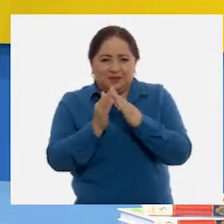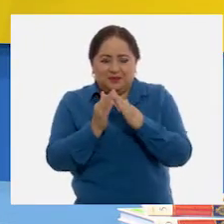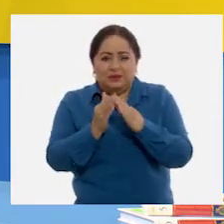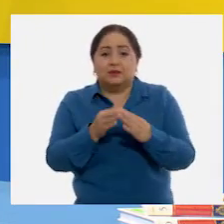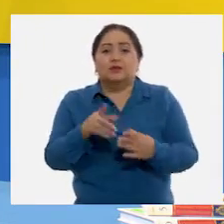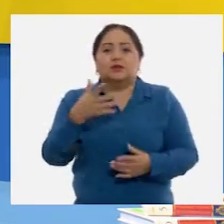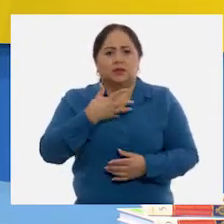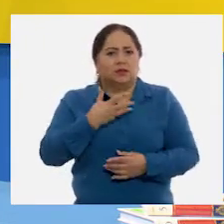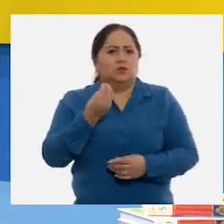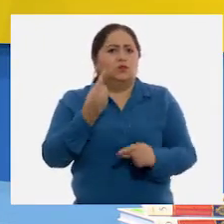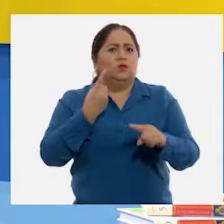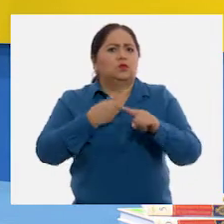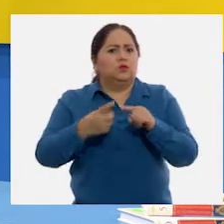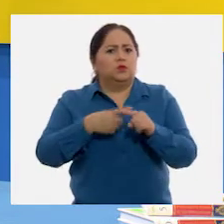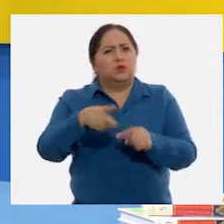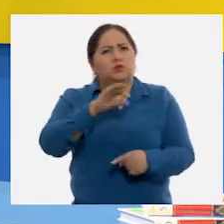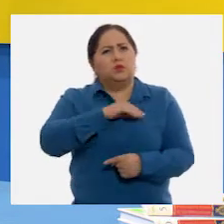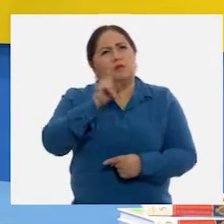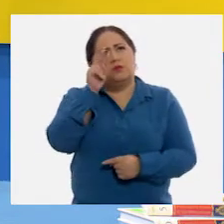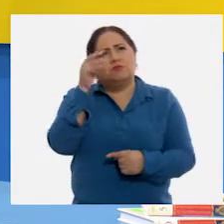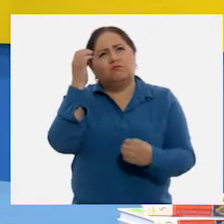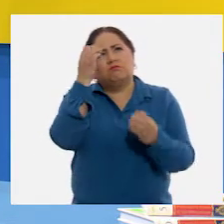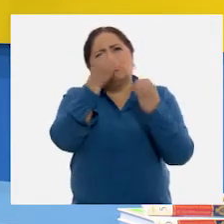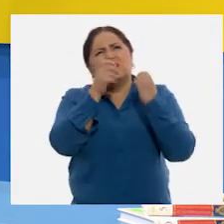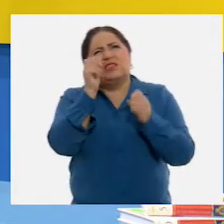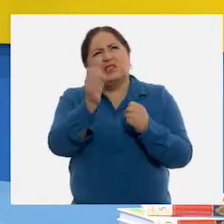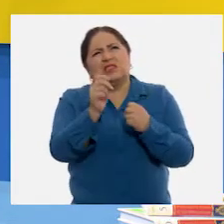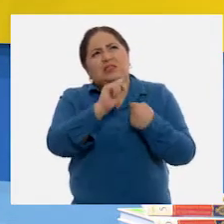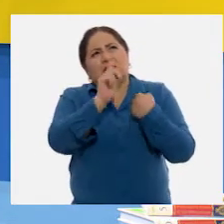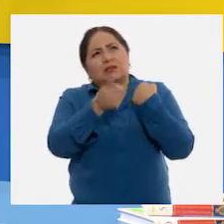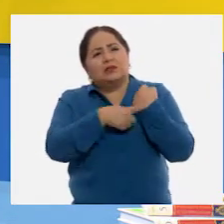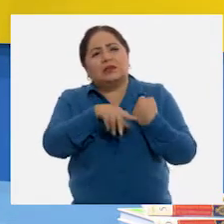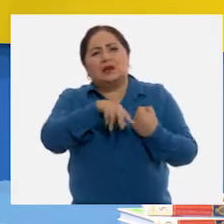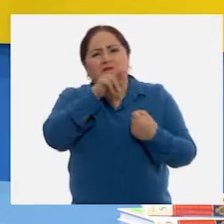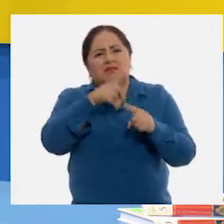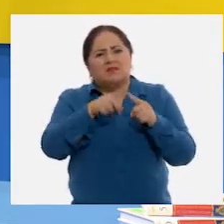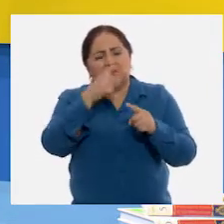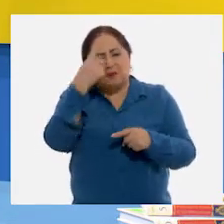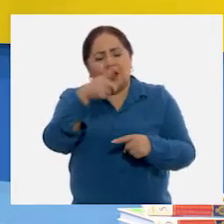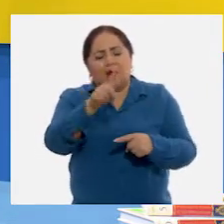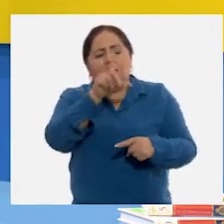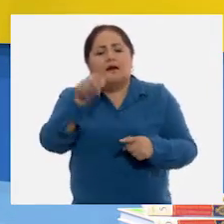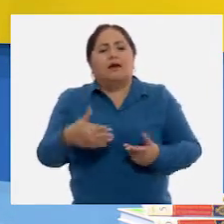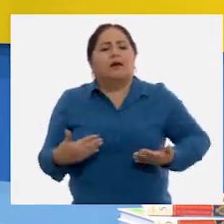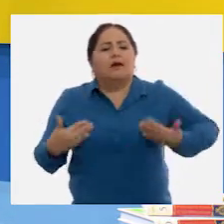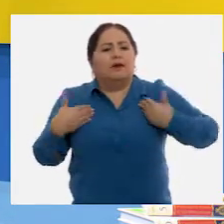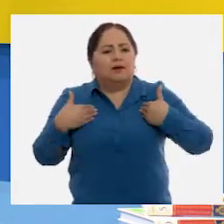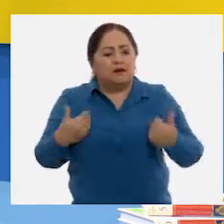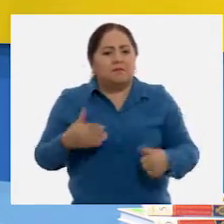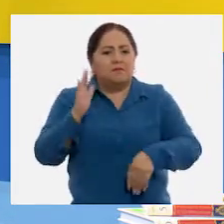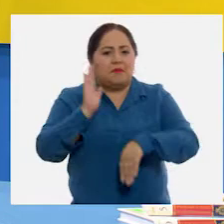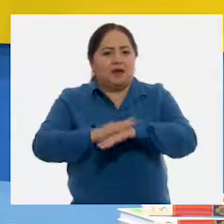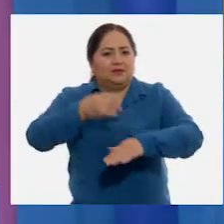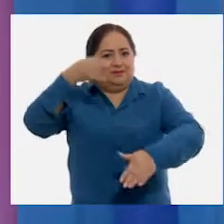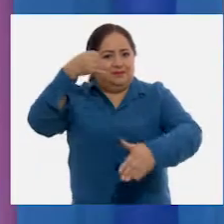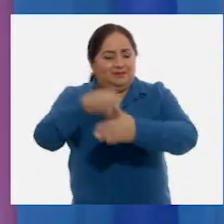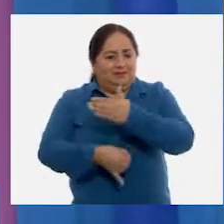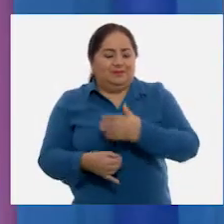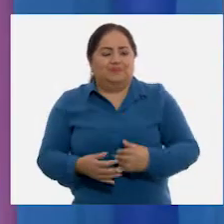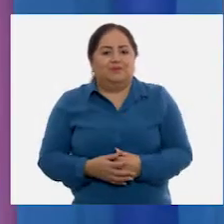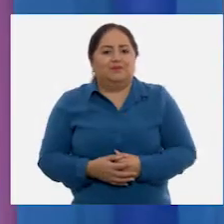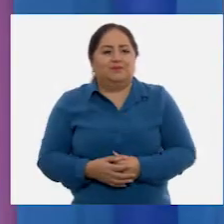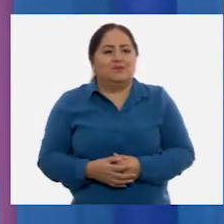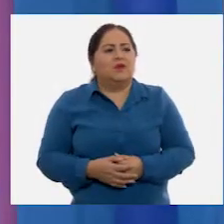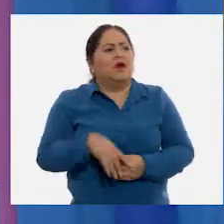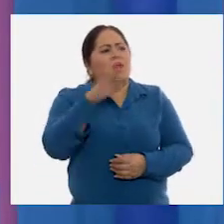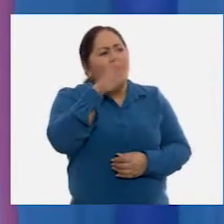existen muchos elementos que podemos analizar de las fuentes que consultamos para comprenderlas con mayor profundidad. Oye,